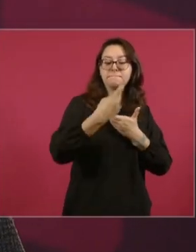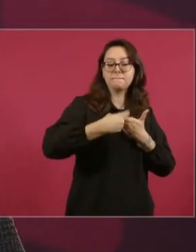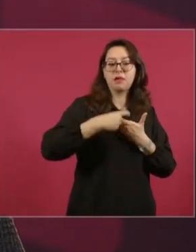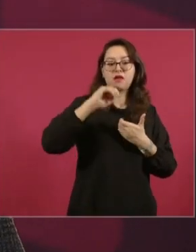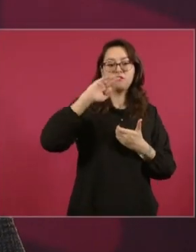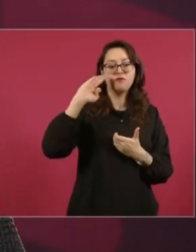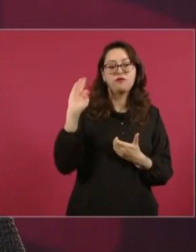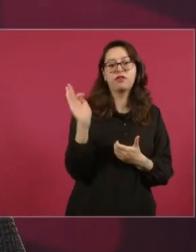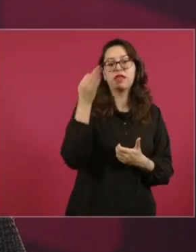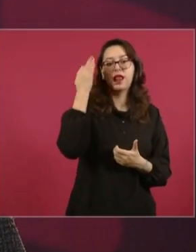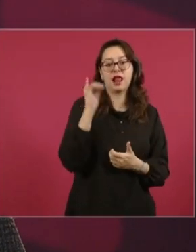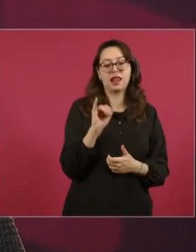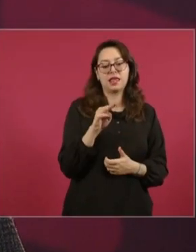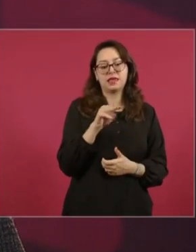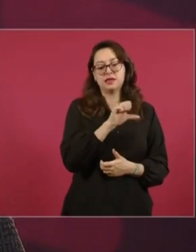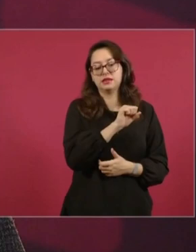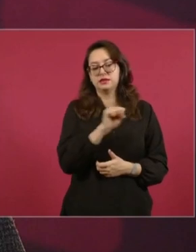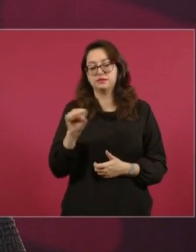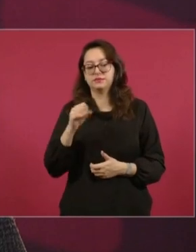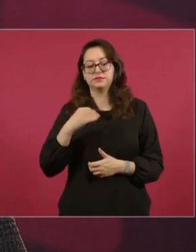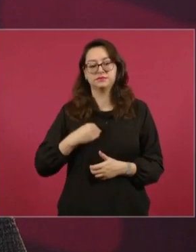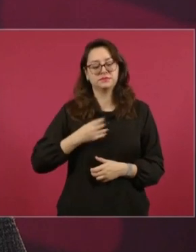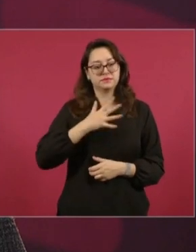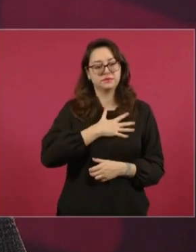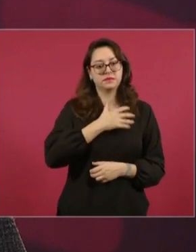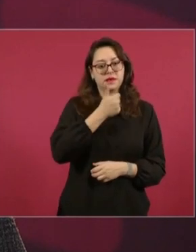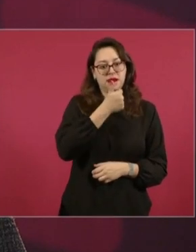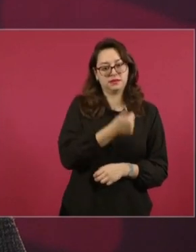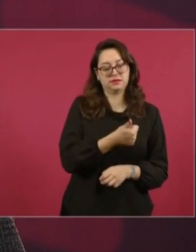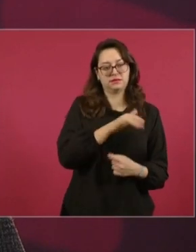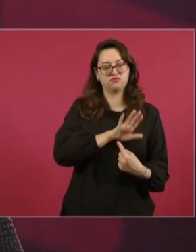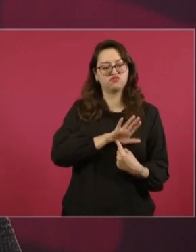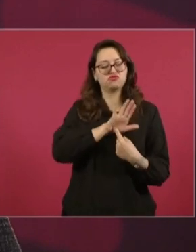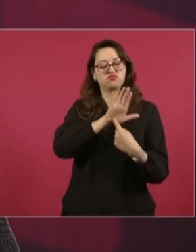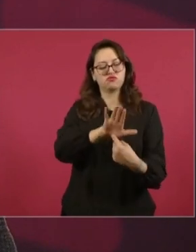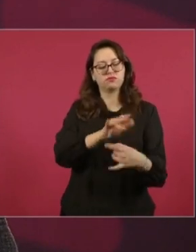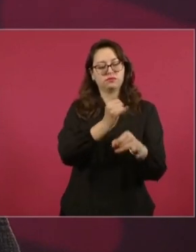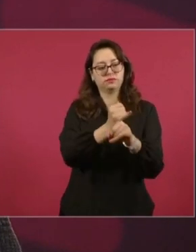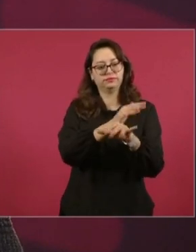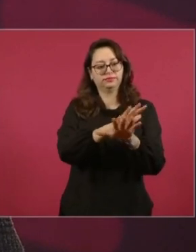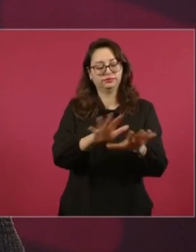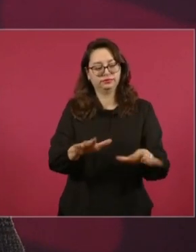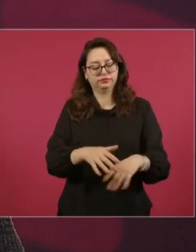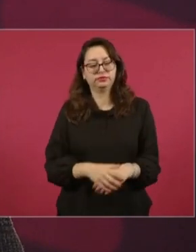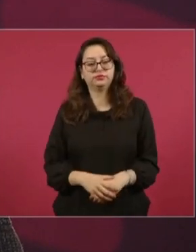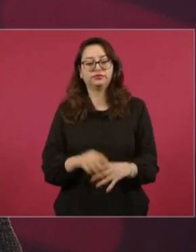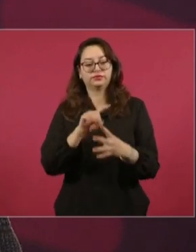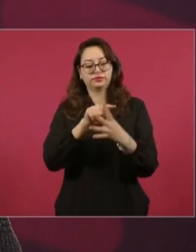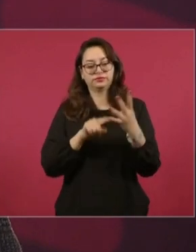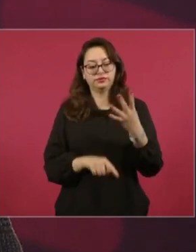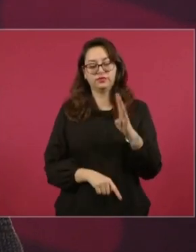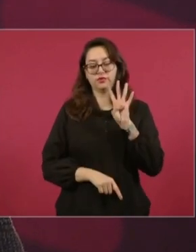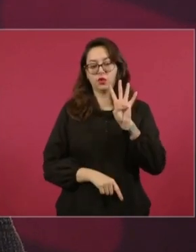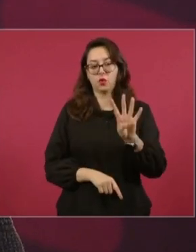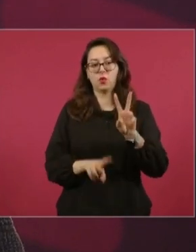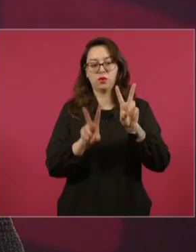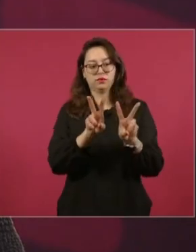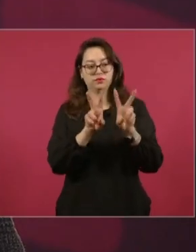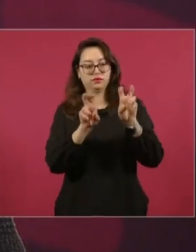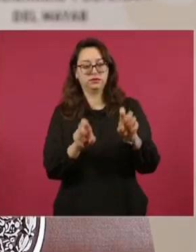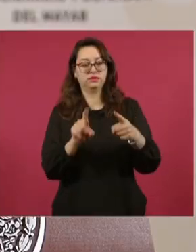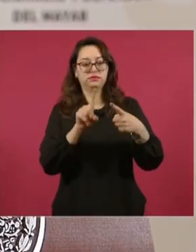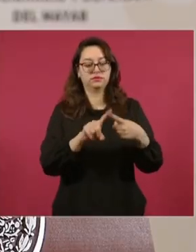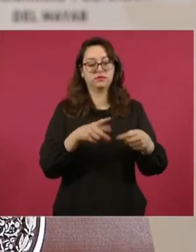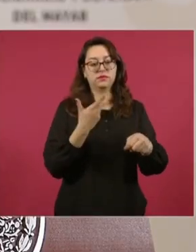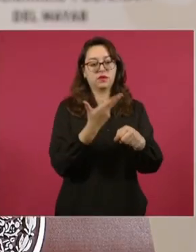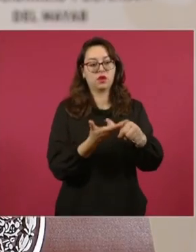que el maestro Zoé Robledo tratará. El primero es la rehabilitación de unidades, segundo